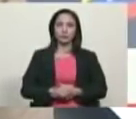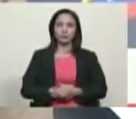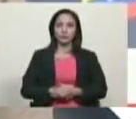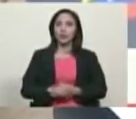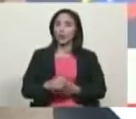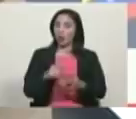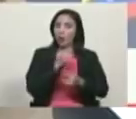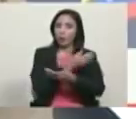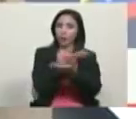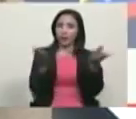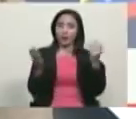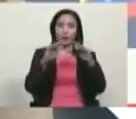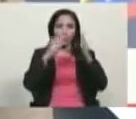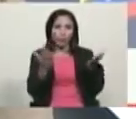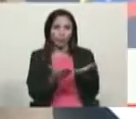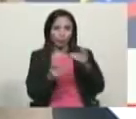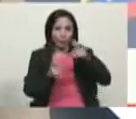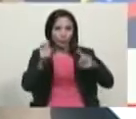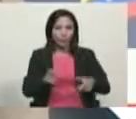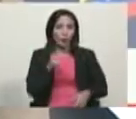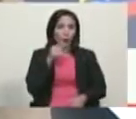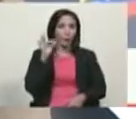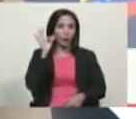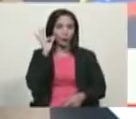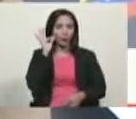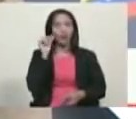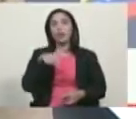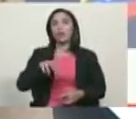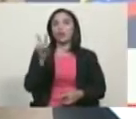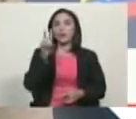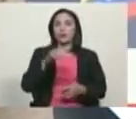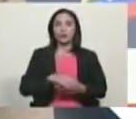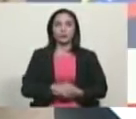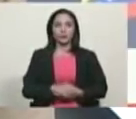compañeros, compañeras del mundo, desde Venezuela,